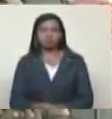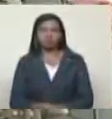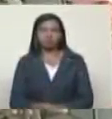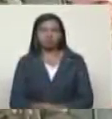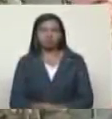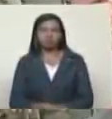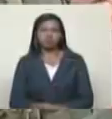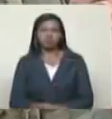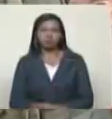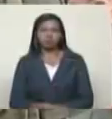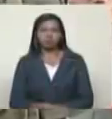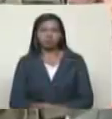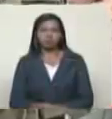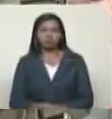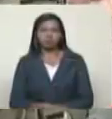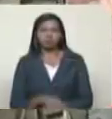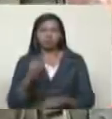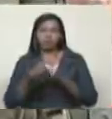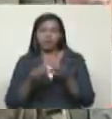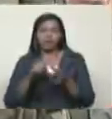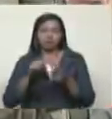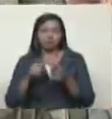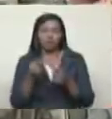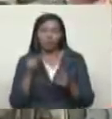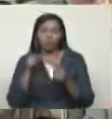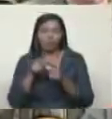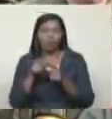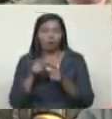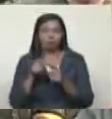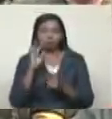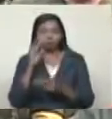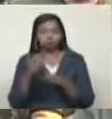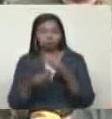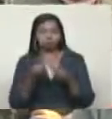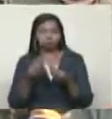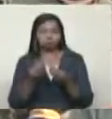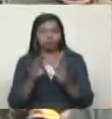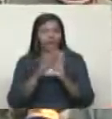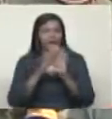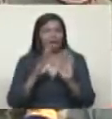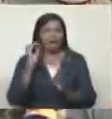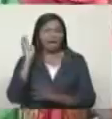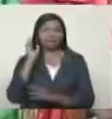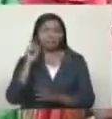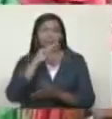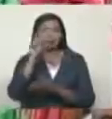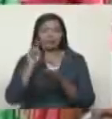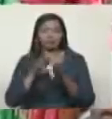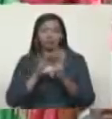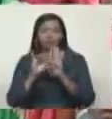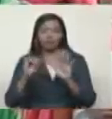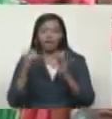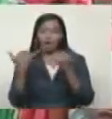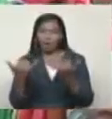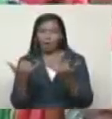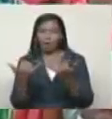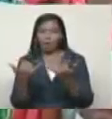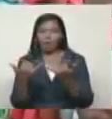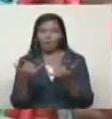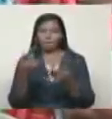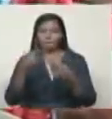se produce entonces un punto pivote hacia la Asamblea Nacional Constituyente actual. Pero